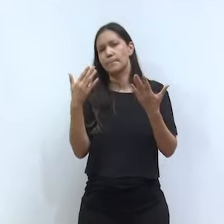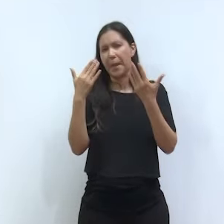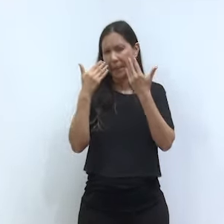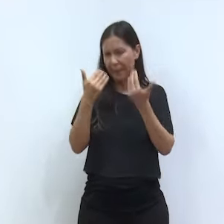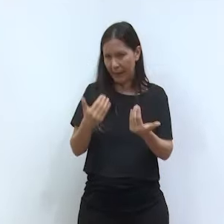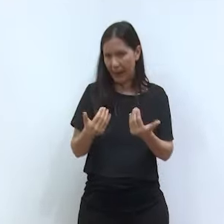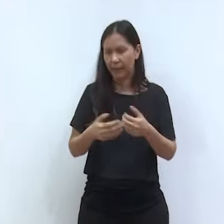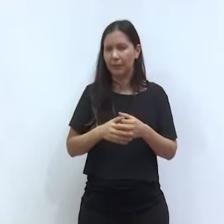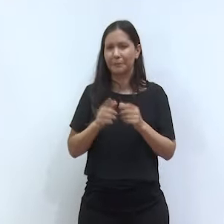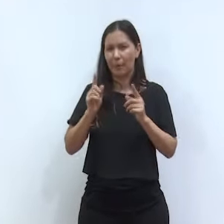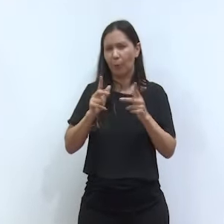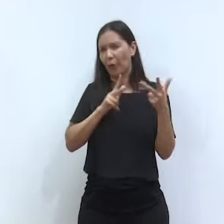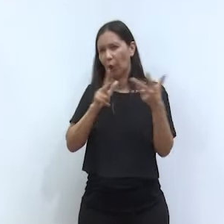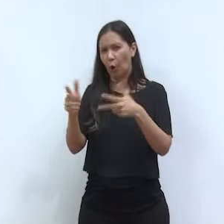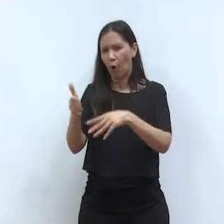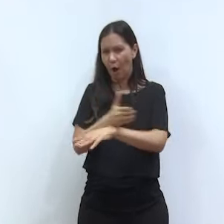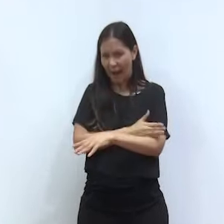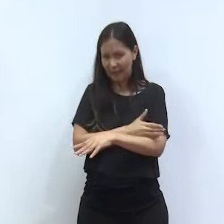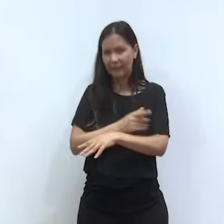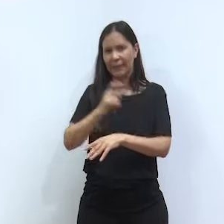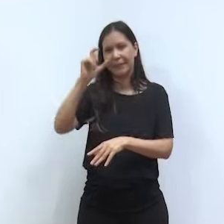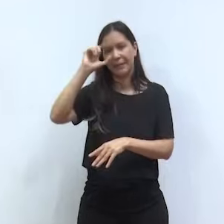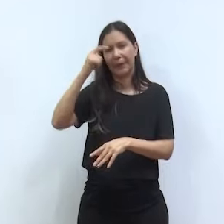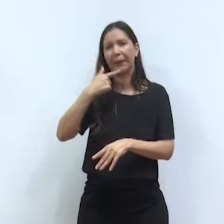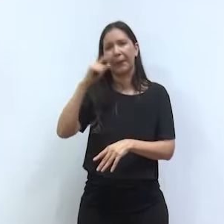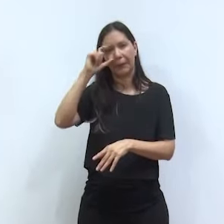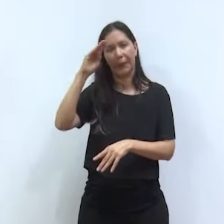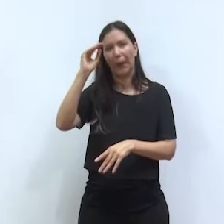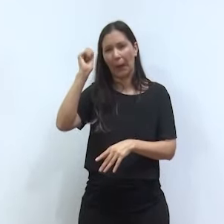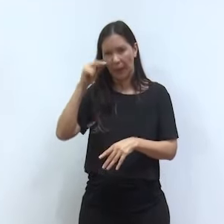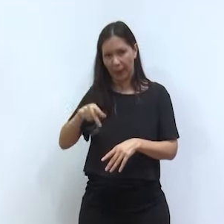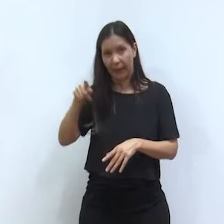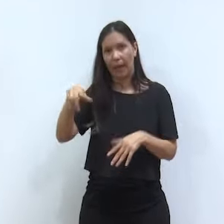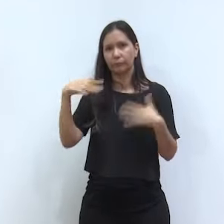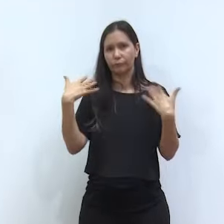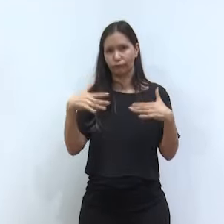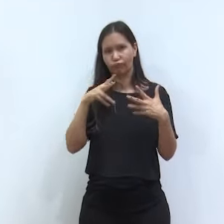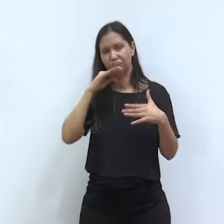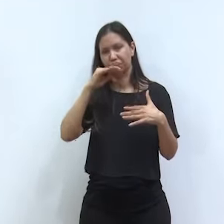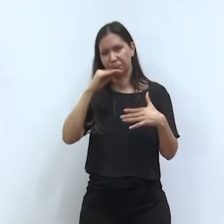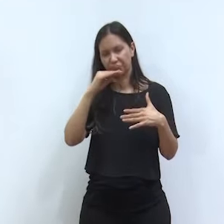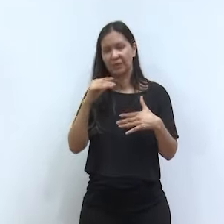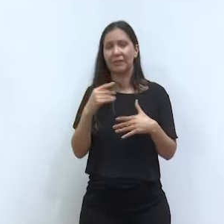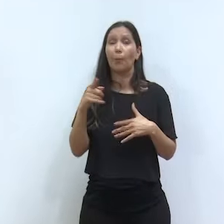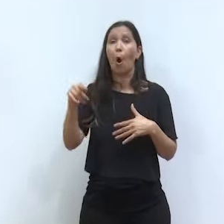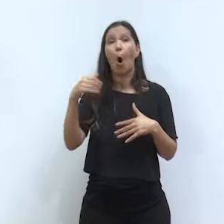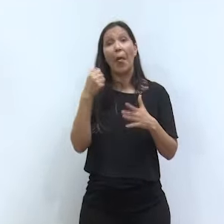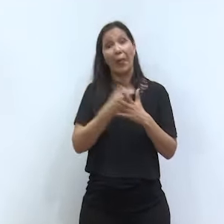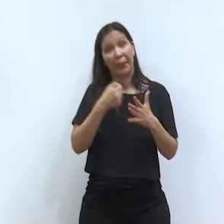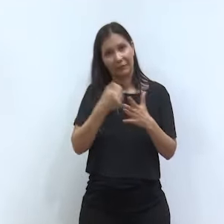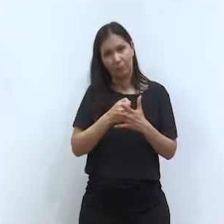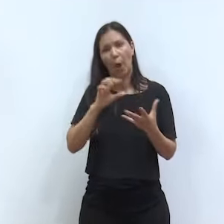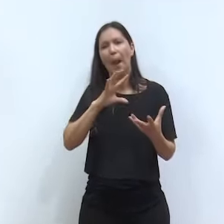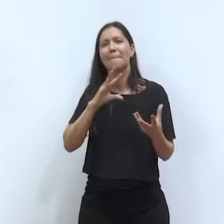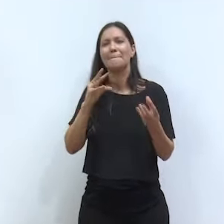Esteban con mucha agudeza le cuesta le cuesta por el método Pero igualmente